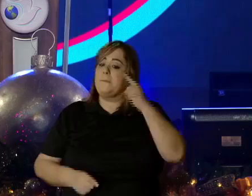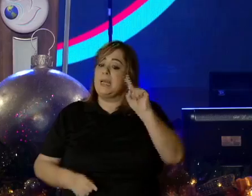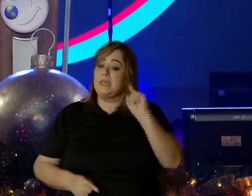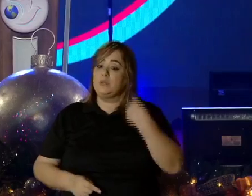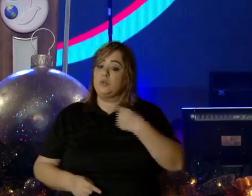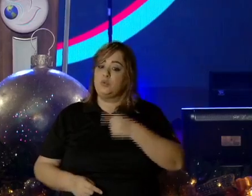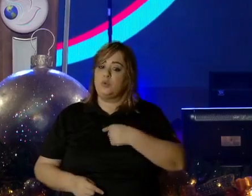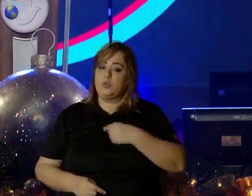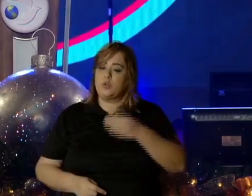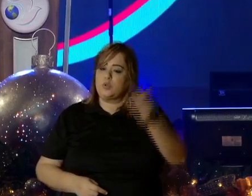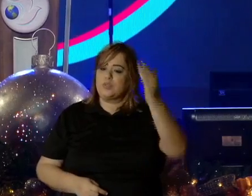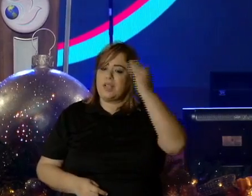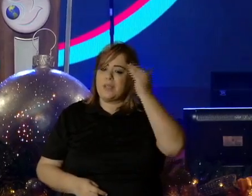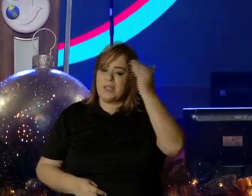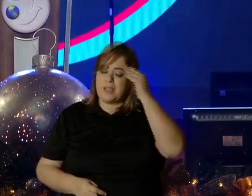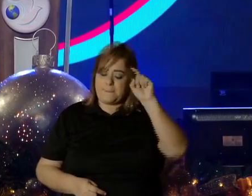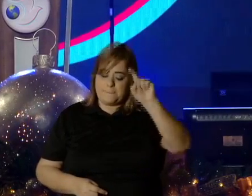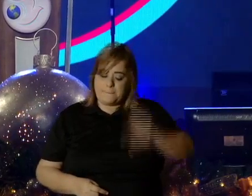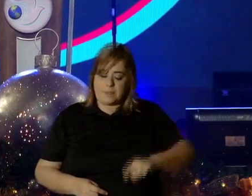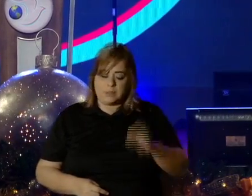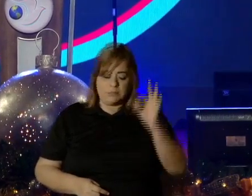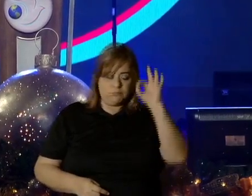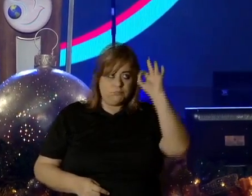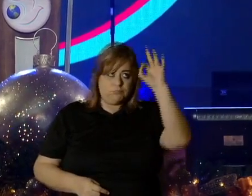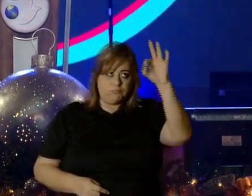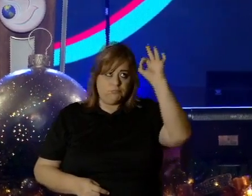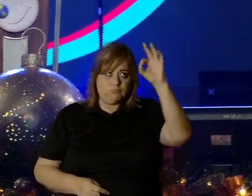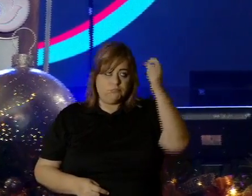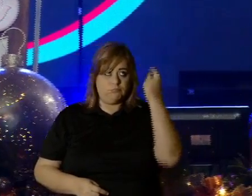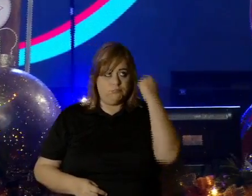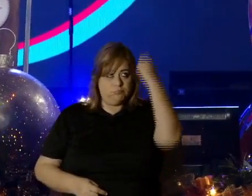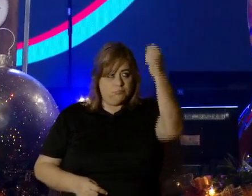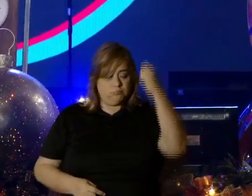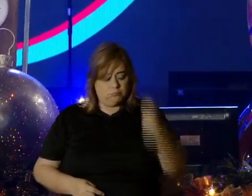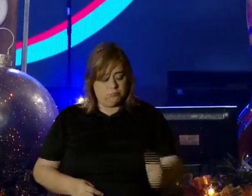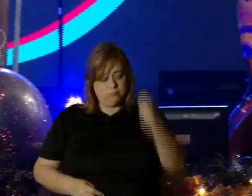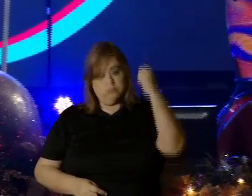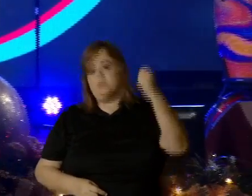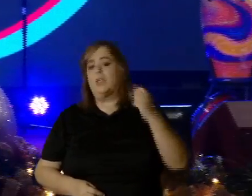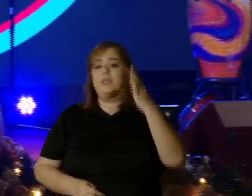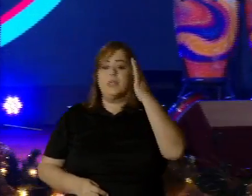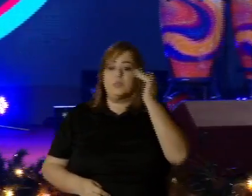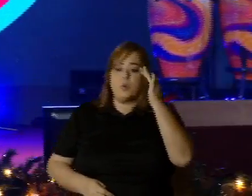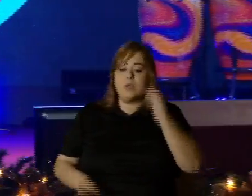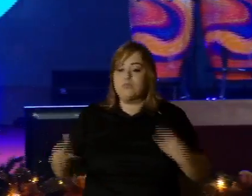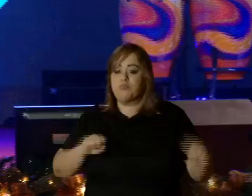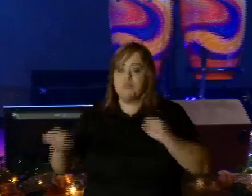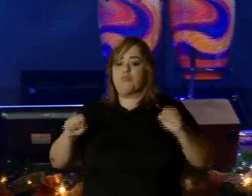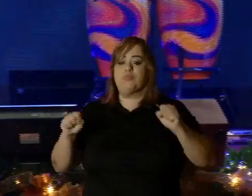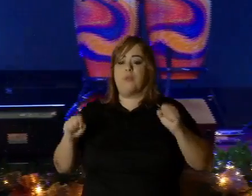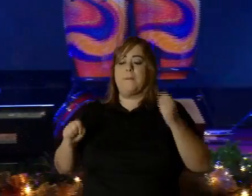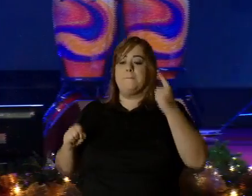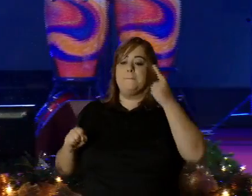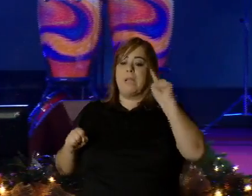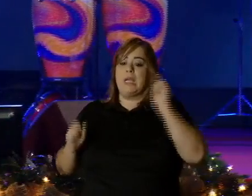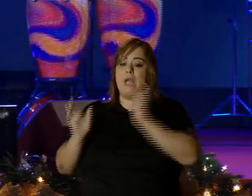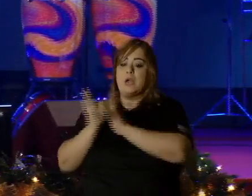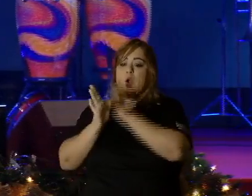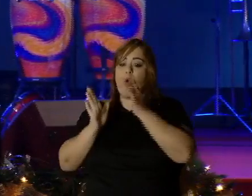entendamos que hay que testificar, que hay que predicar, que Dios nos sacude en muchas ocasiones para que Él sea glorificado.